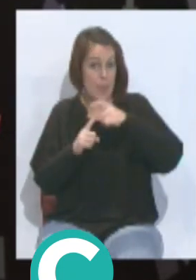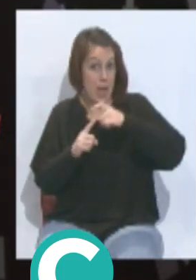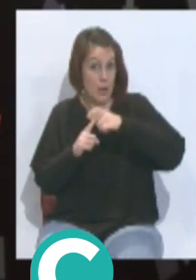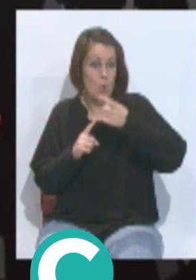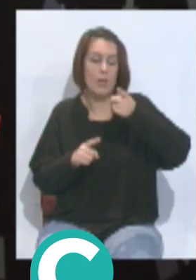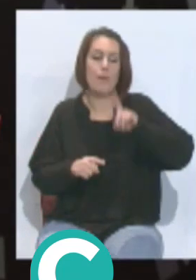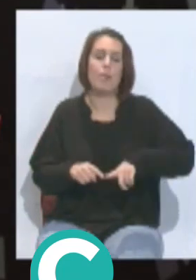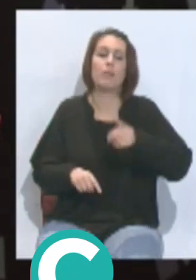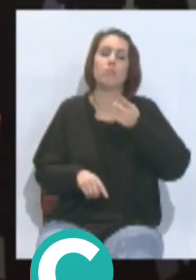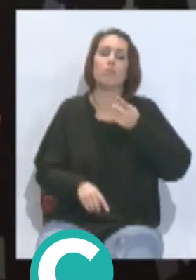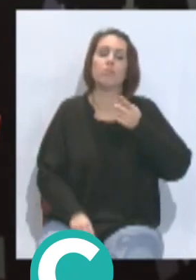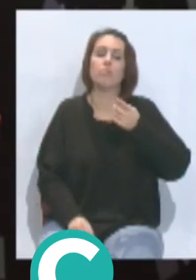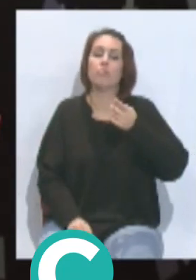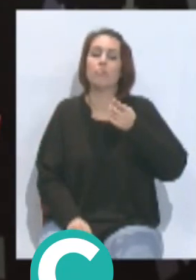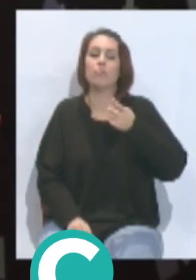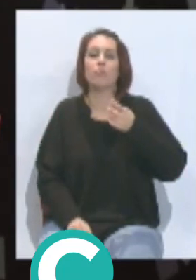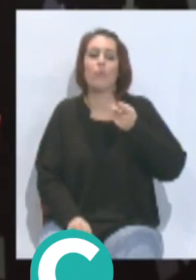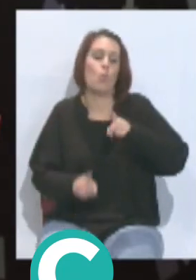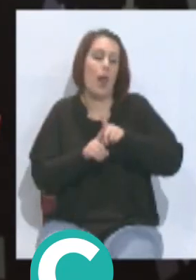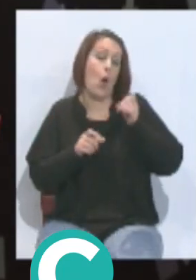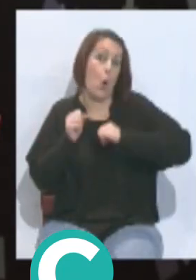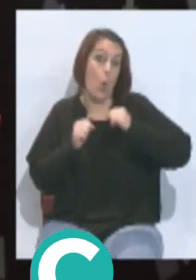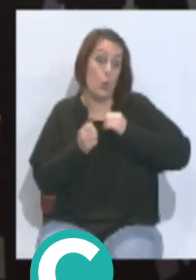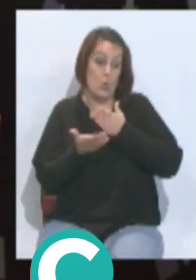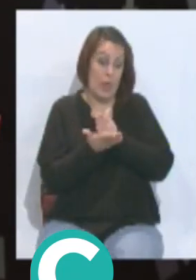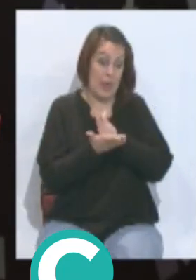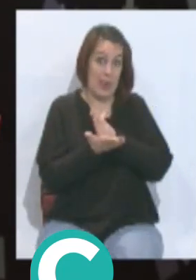también estuviera el concurso en